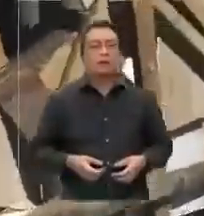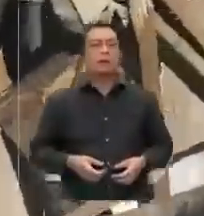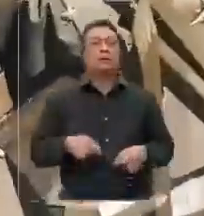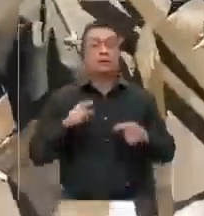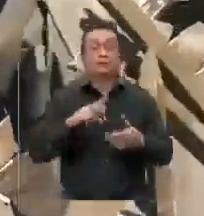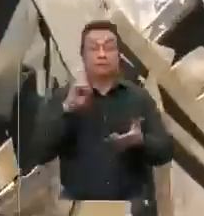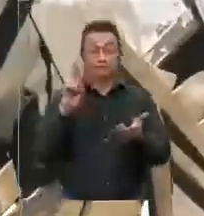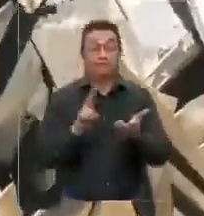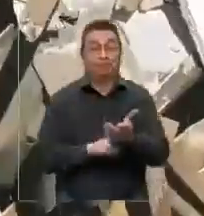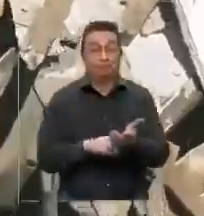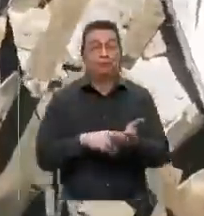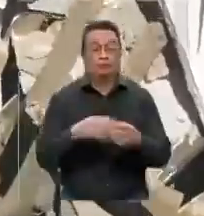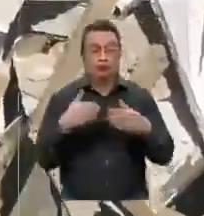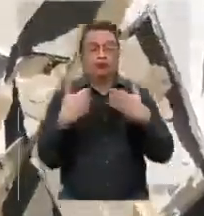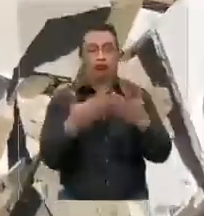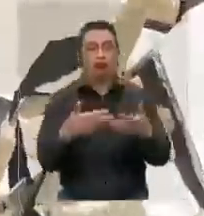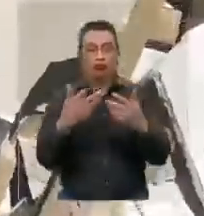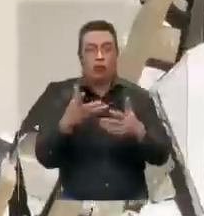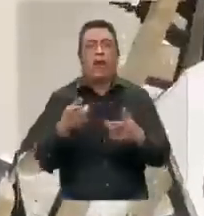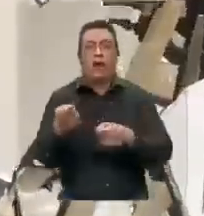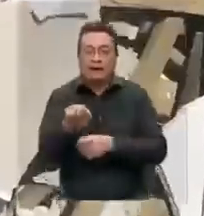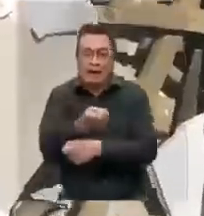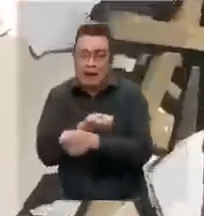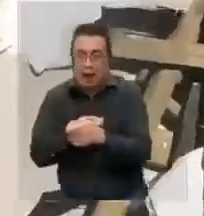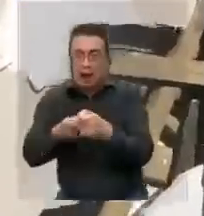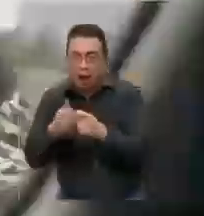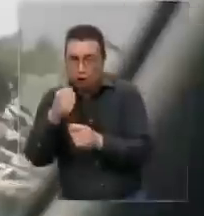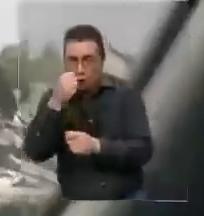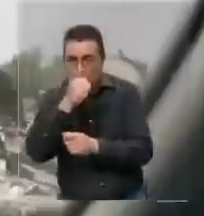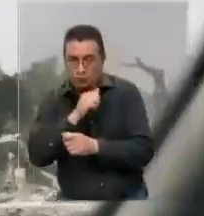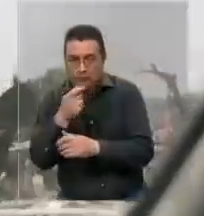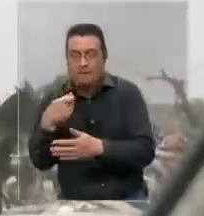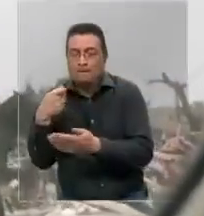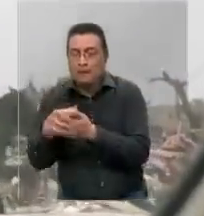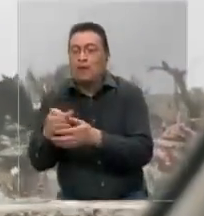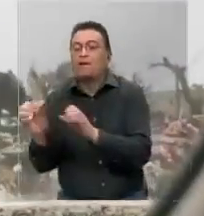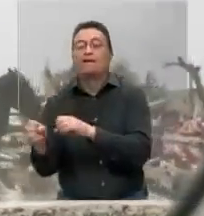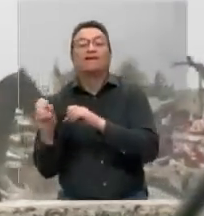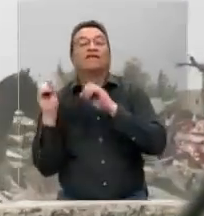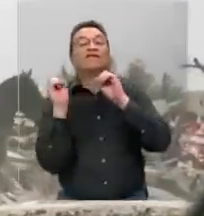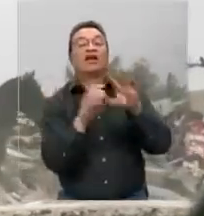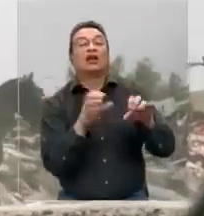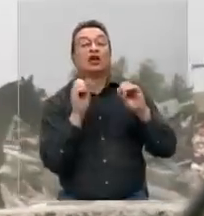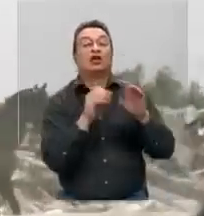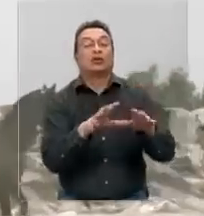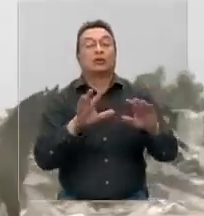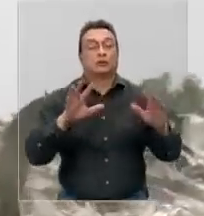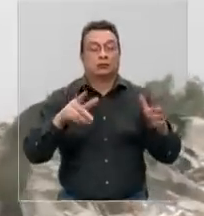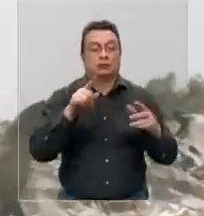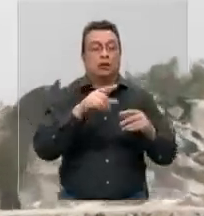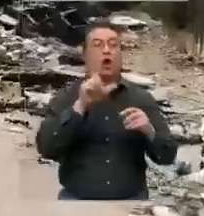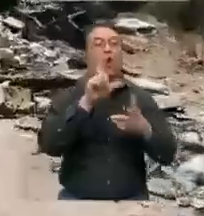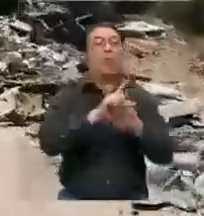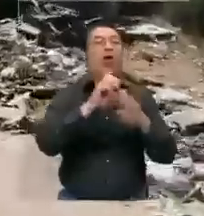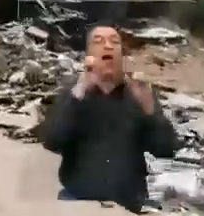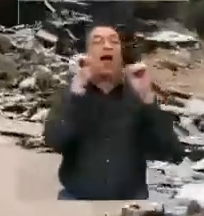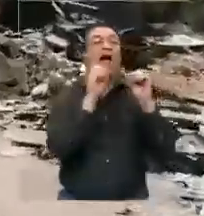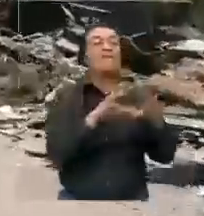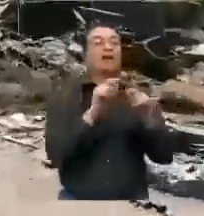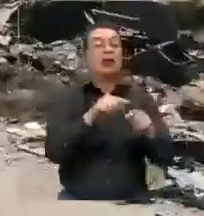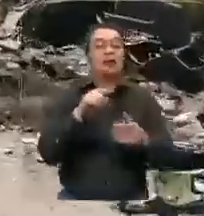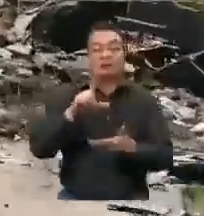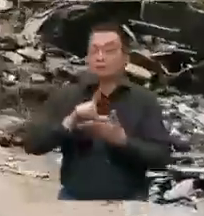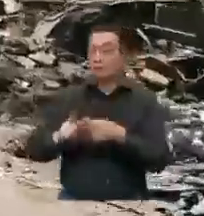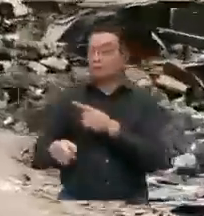realidad ha sido nutrida por un oscuro negocio. El pago por botar basura en lugares aparentemente abandonados como